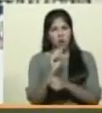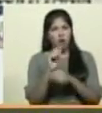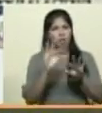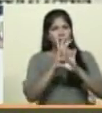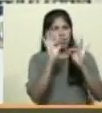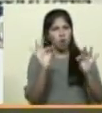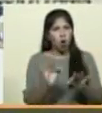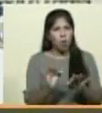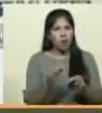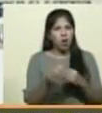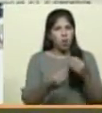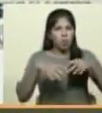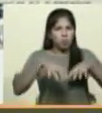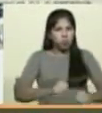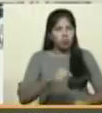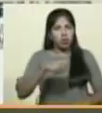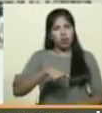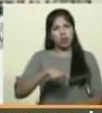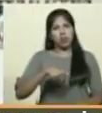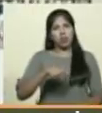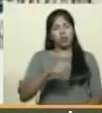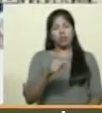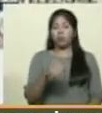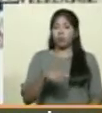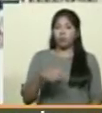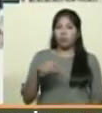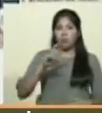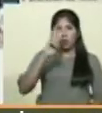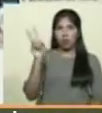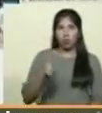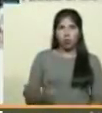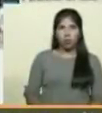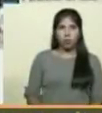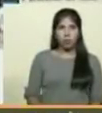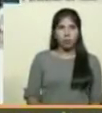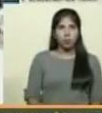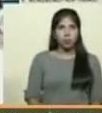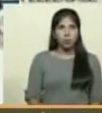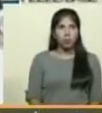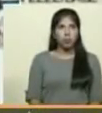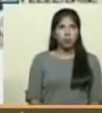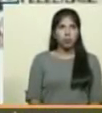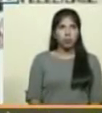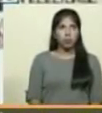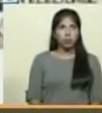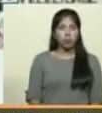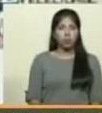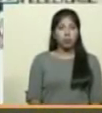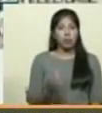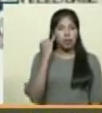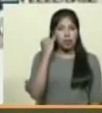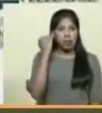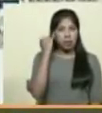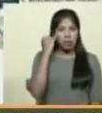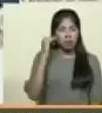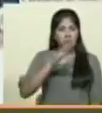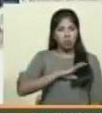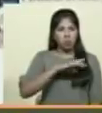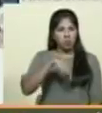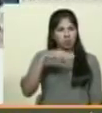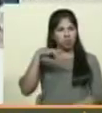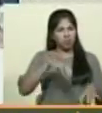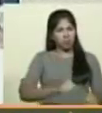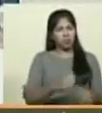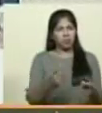para la dominación en nuestro país que ni siquiera son aplicadas en su propio territorio.